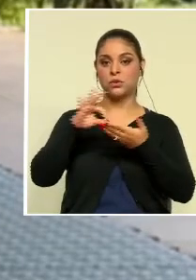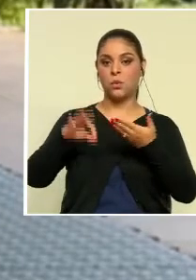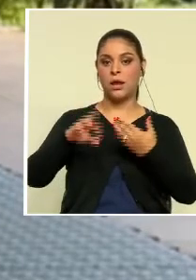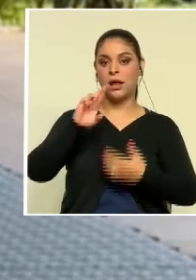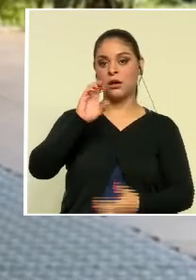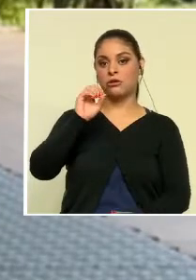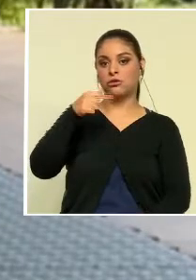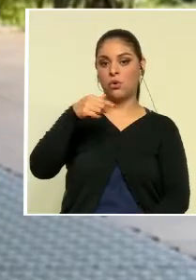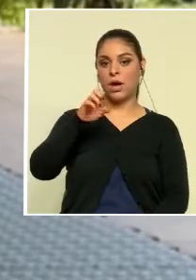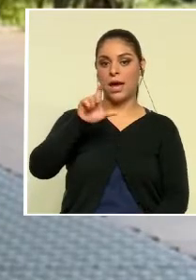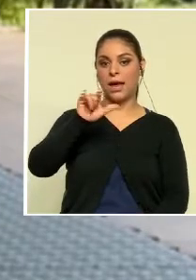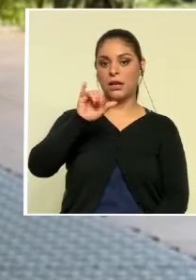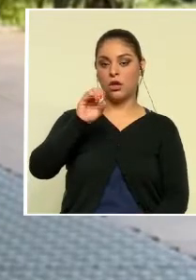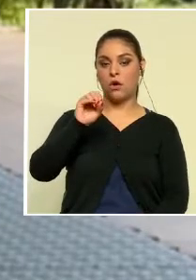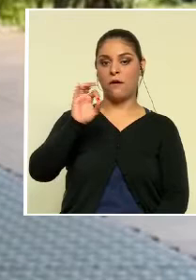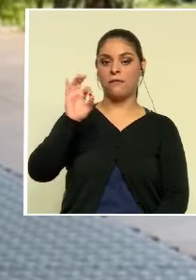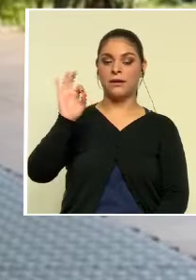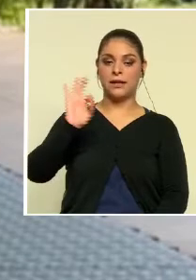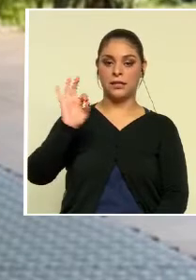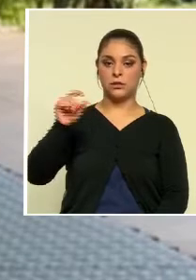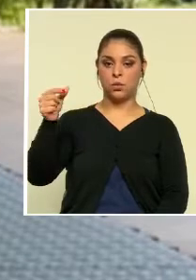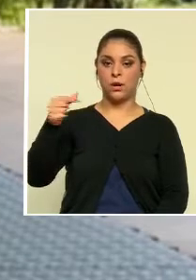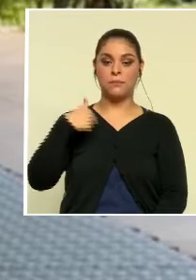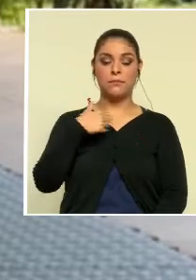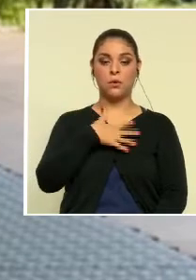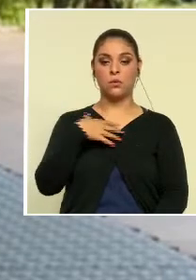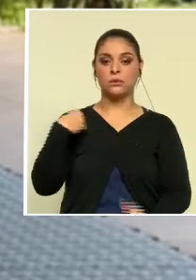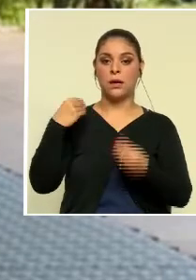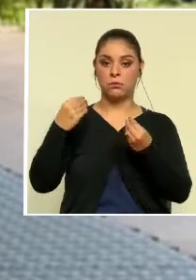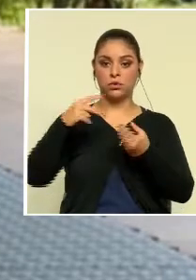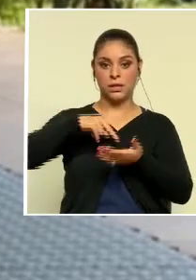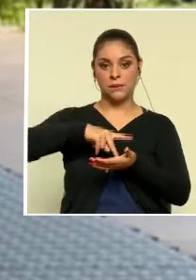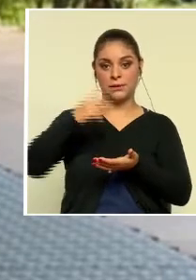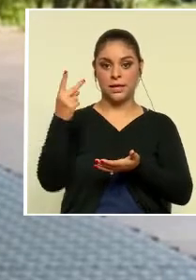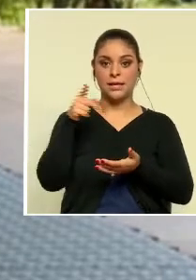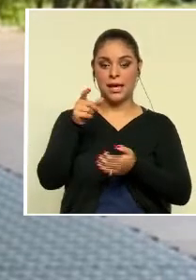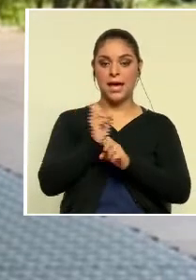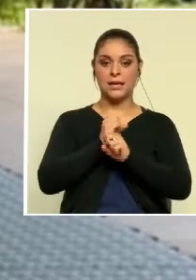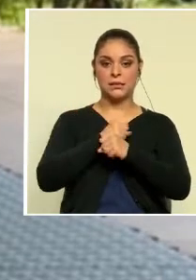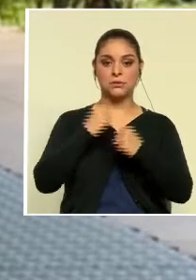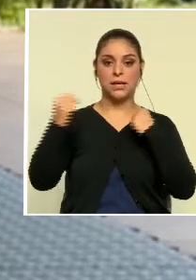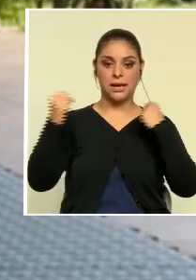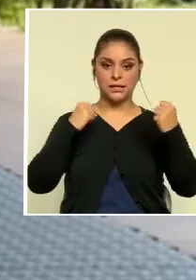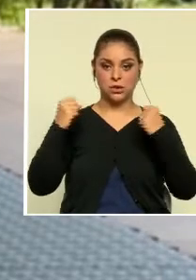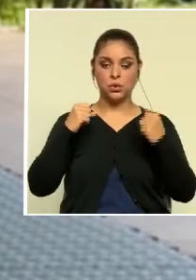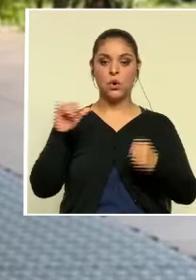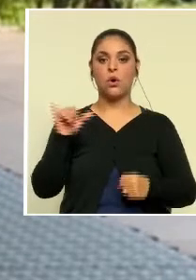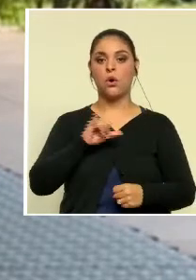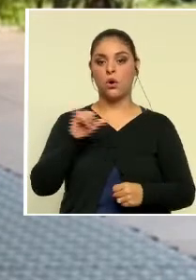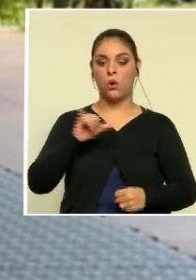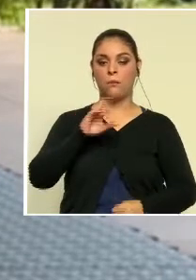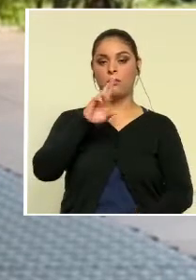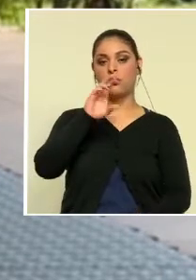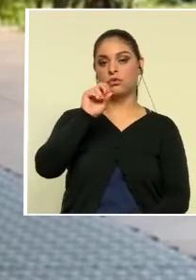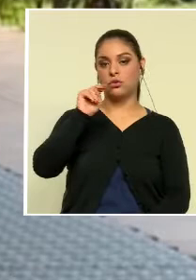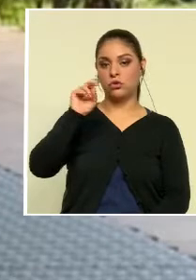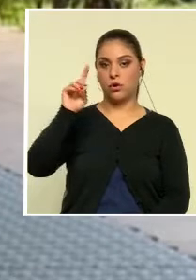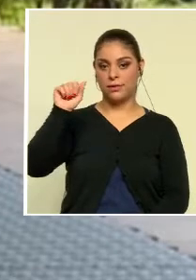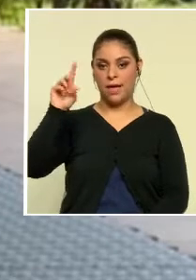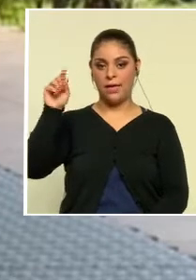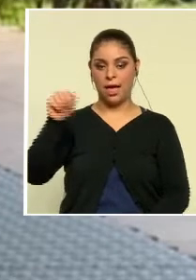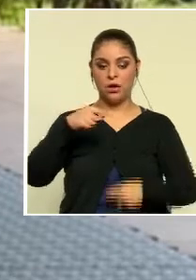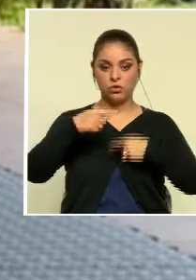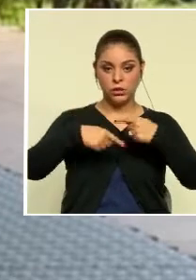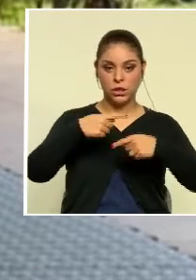fernández web me gusta mucho la gimnasia y hacemos ejercicios como la rodada el rollito